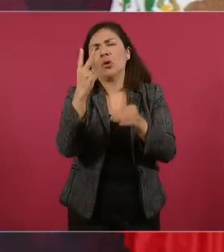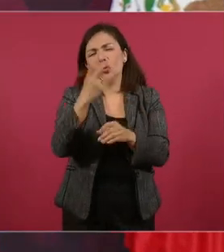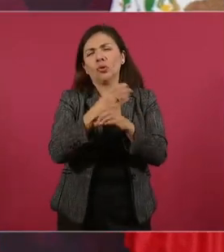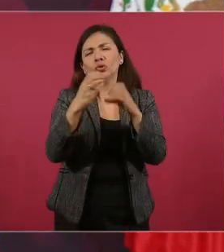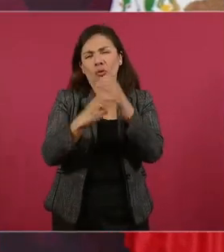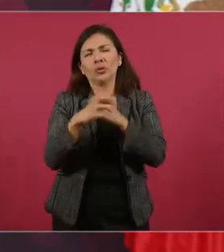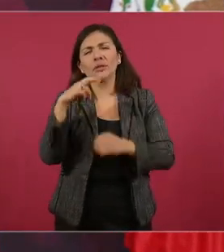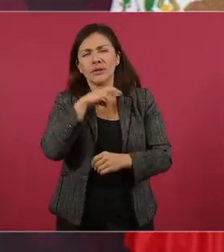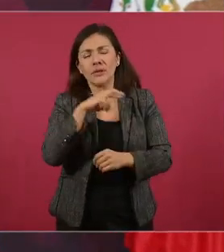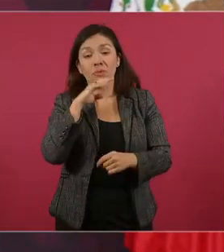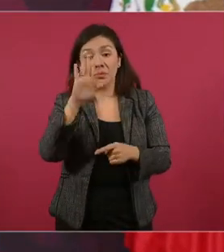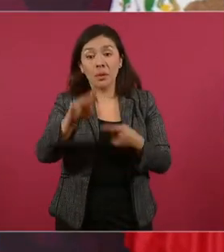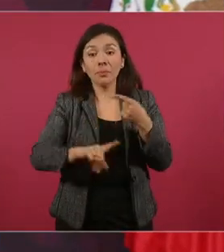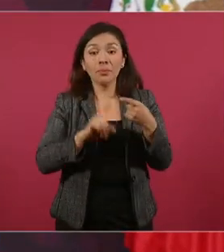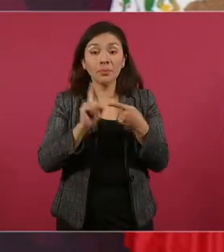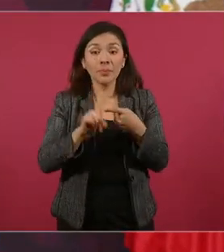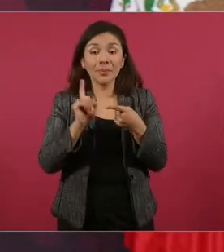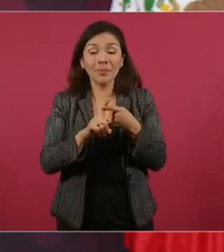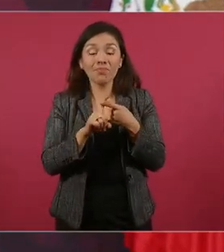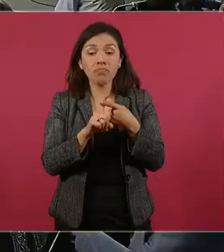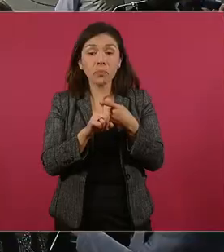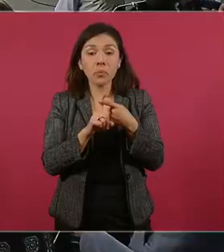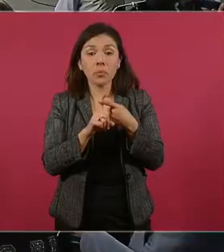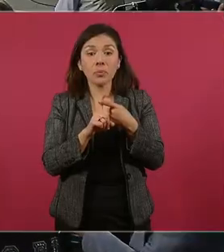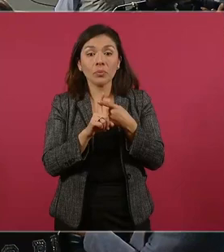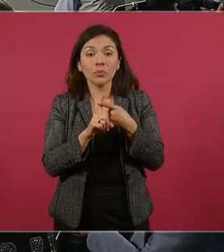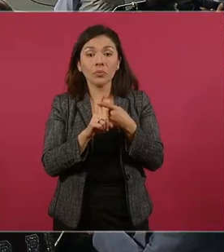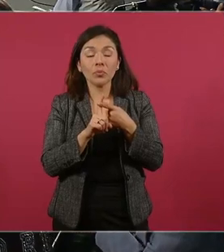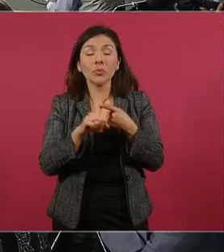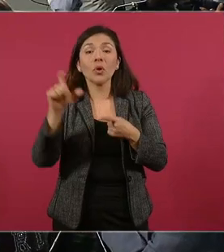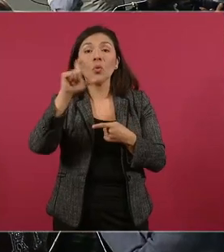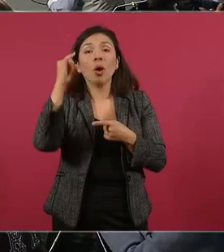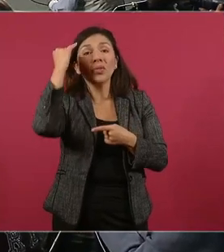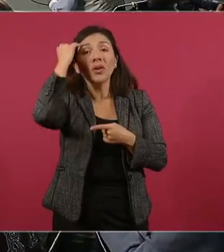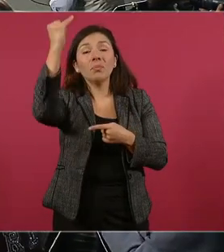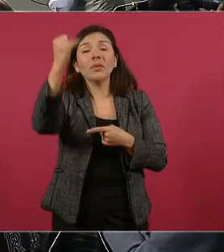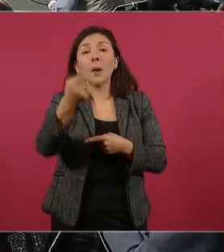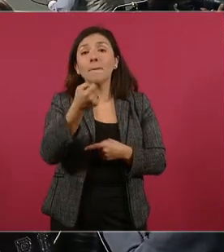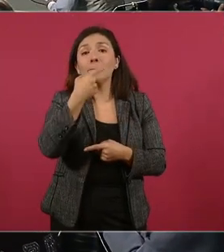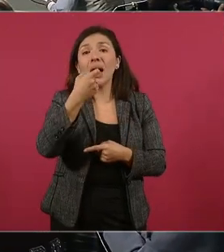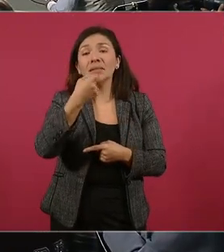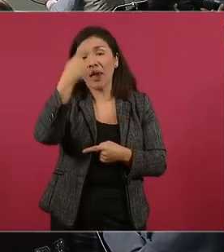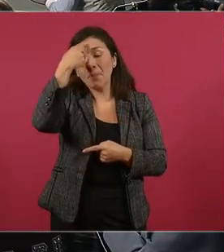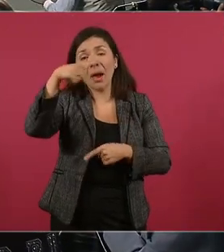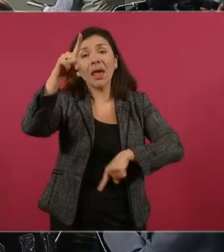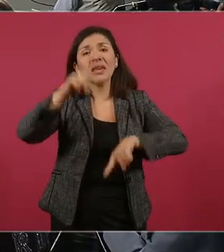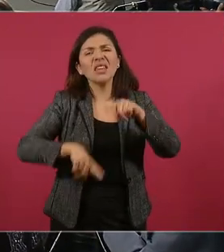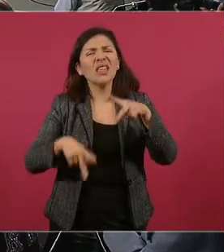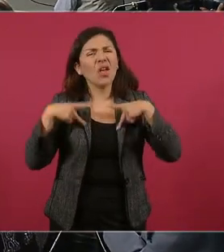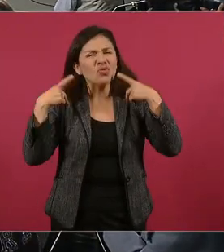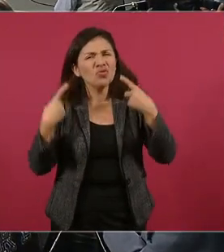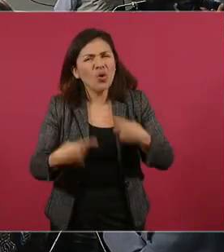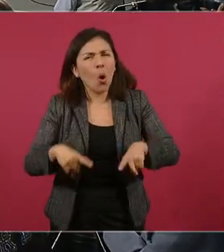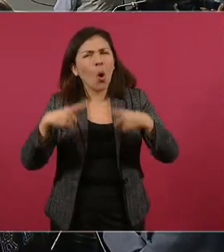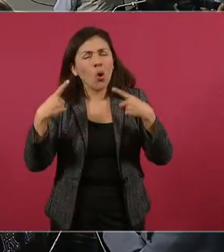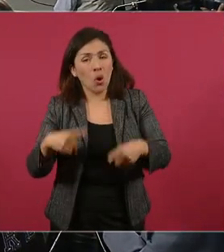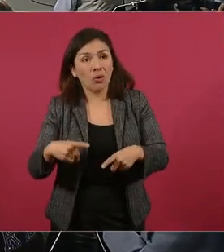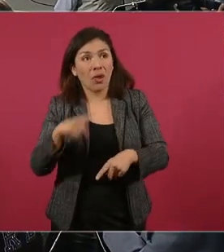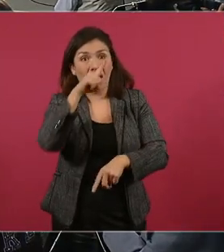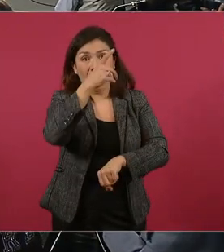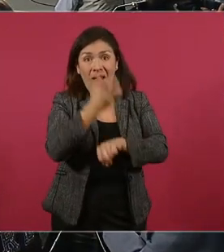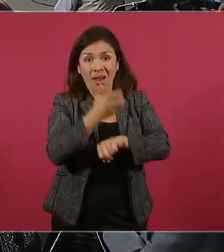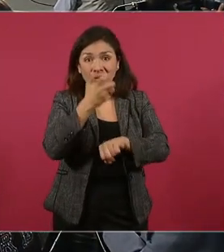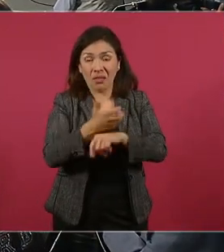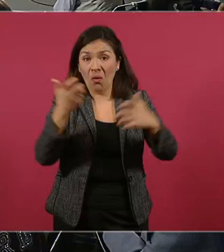rápidas. Una, del invento de una pastilla para quitar el dolor en Estados Unidos.